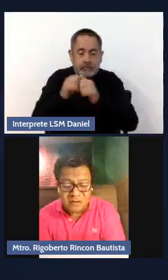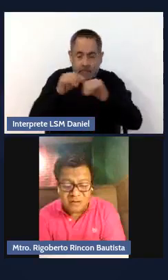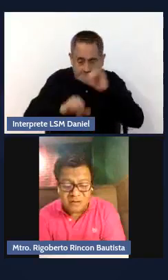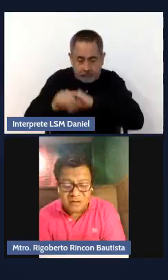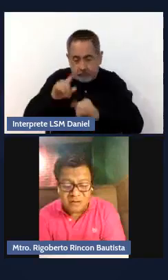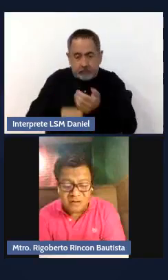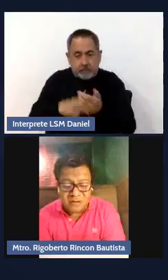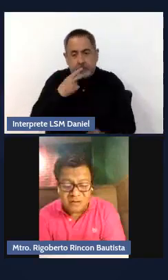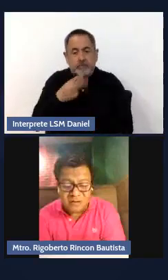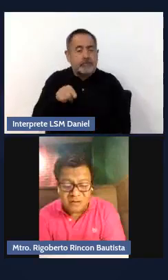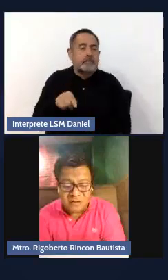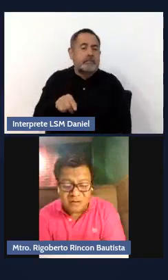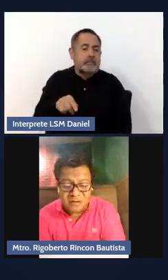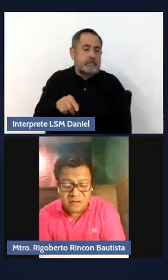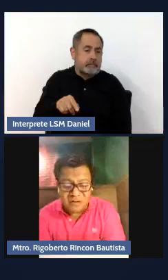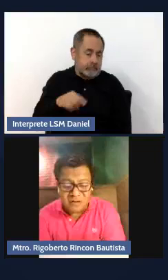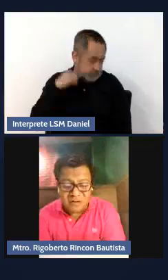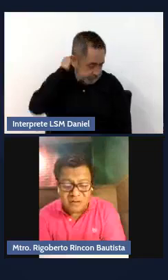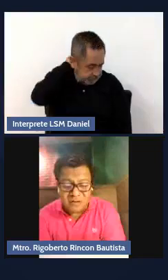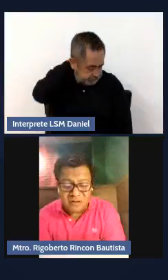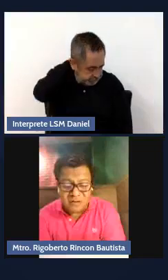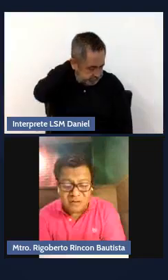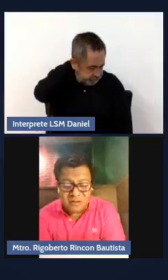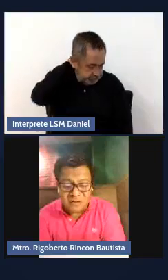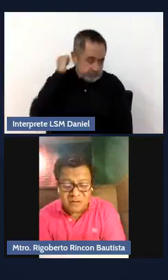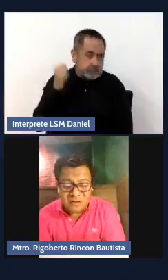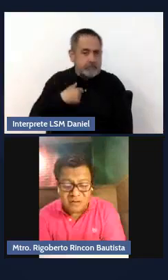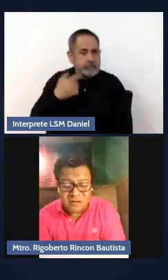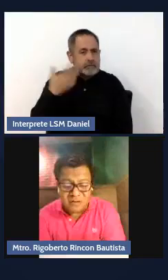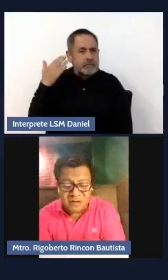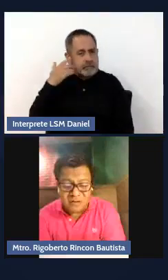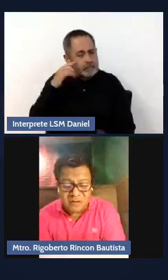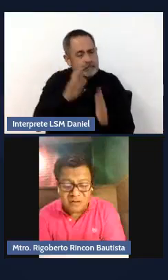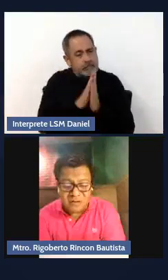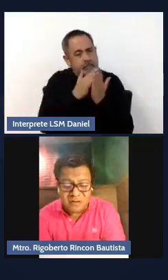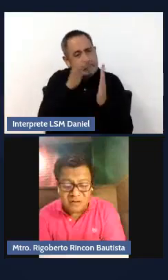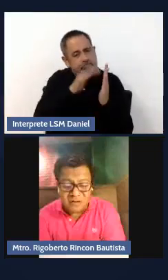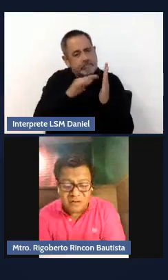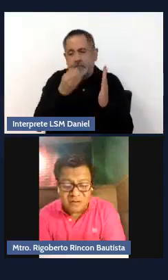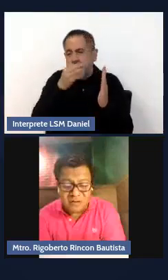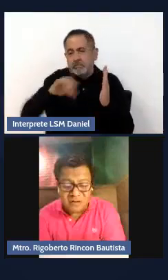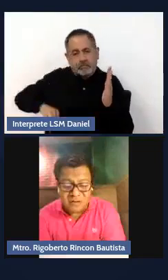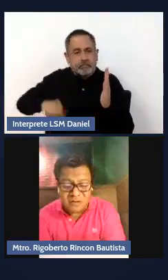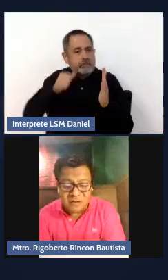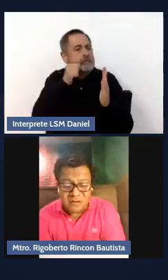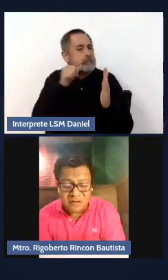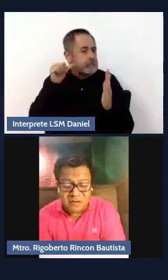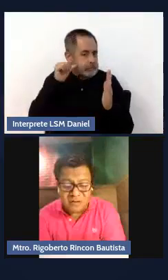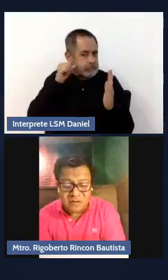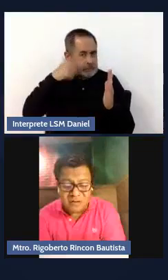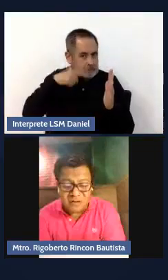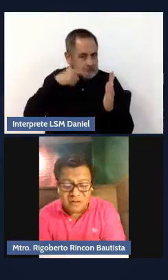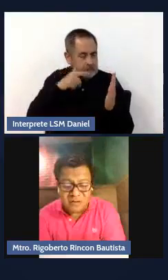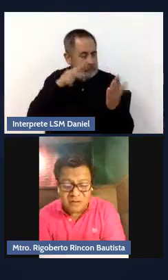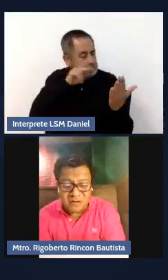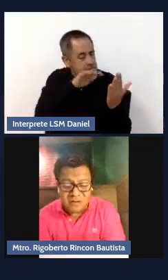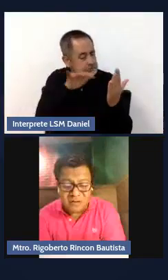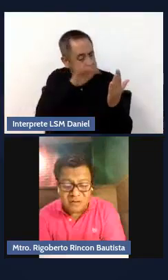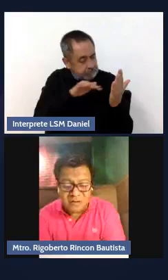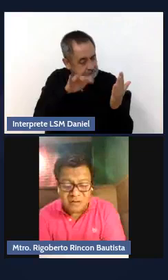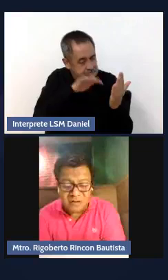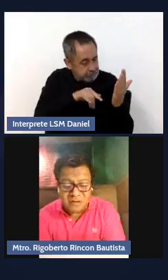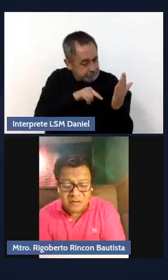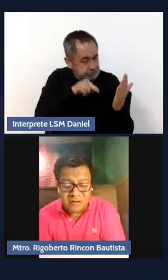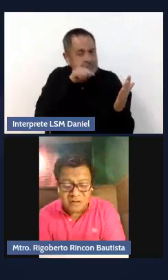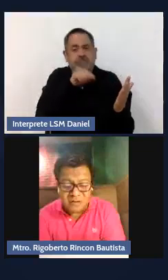quemarse. Estaba yo leyendo un manual muy interesante en la noche y hacía un comentario interesantísimo sobre este tema